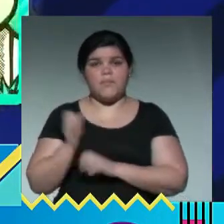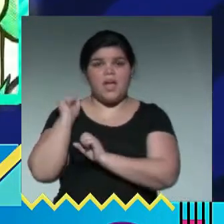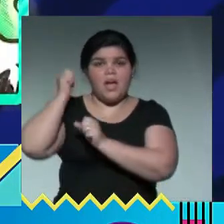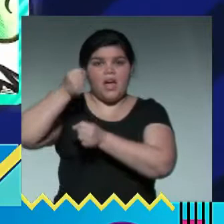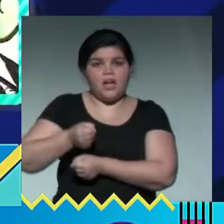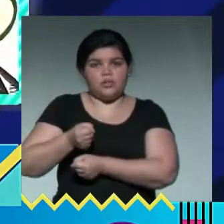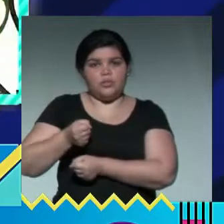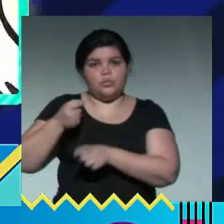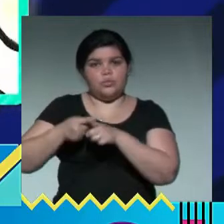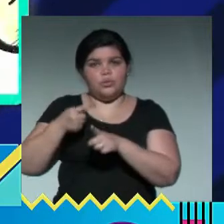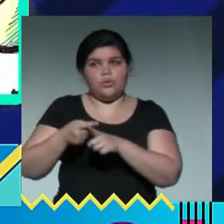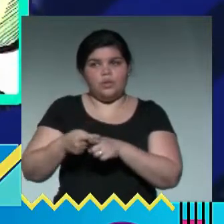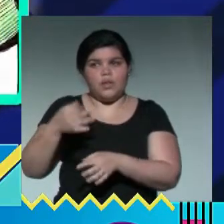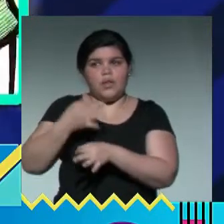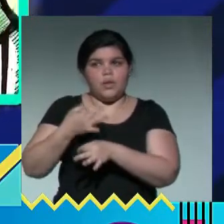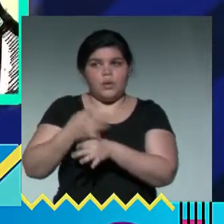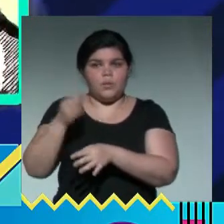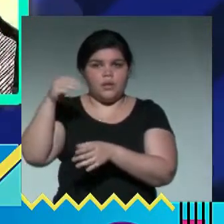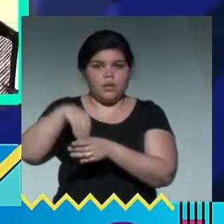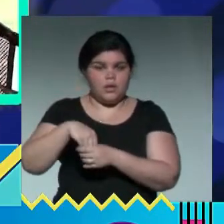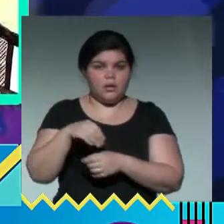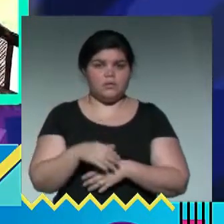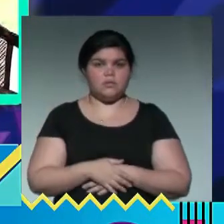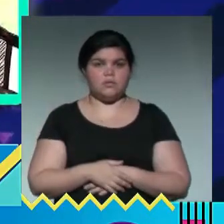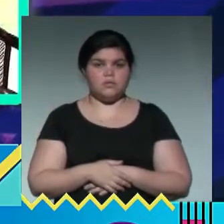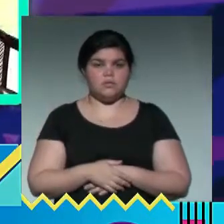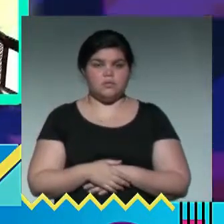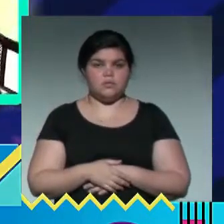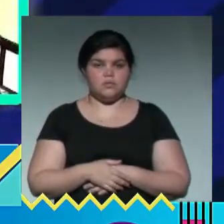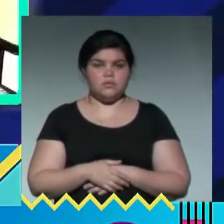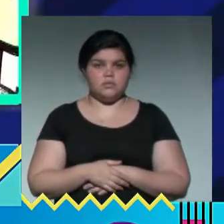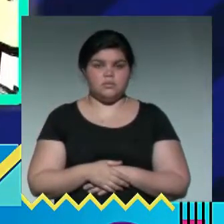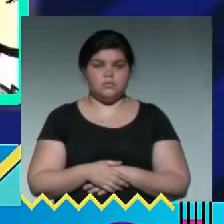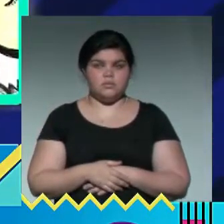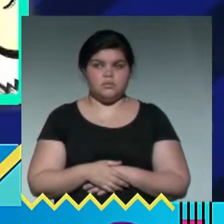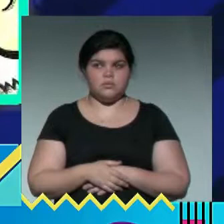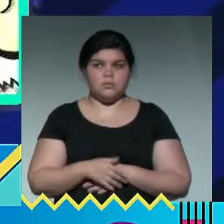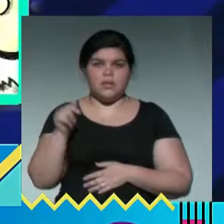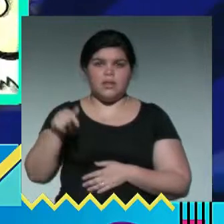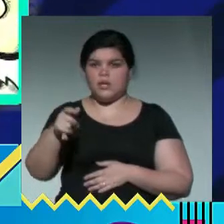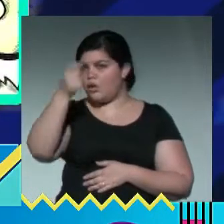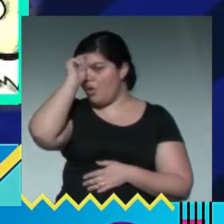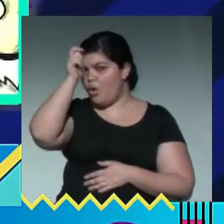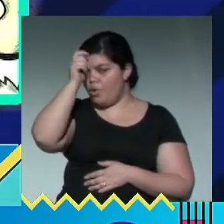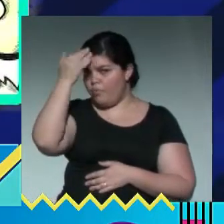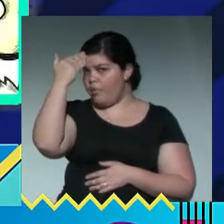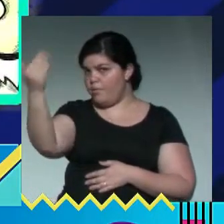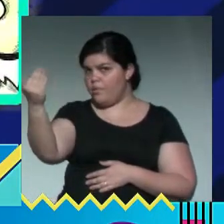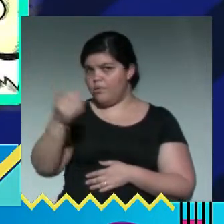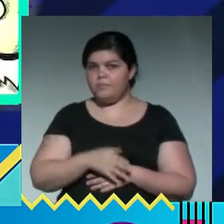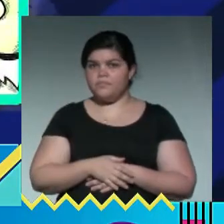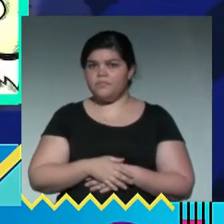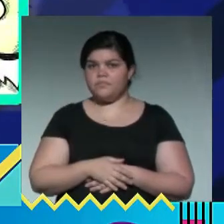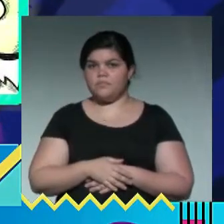se formulaban inclusive no te digo un endiosamiento a Colón, pero sí, bueno, como una